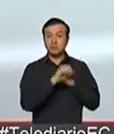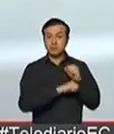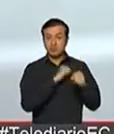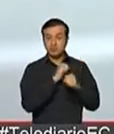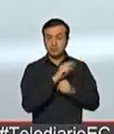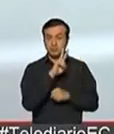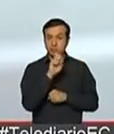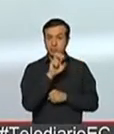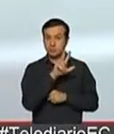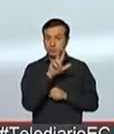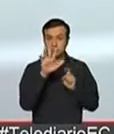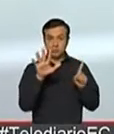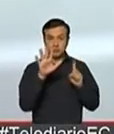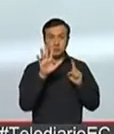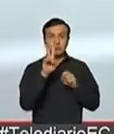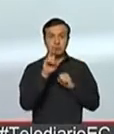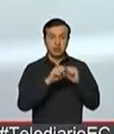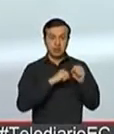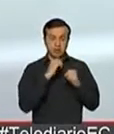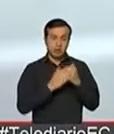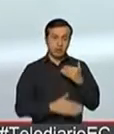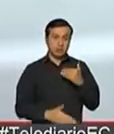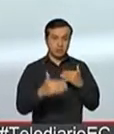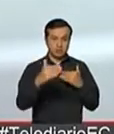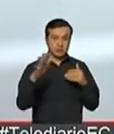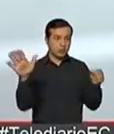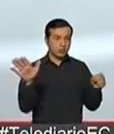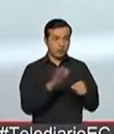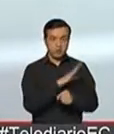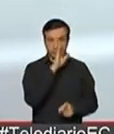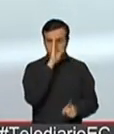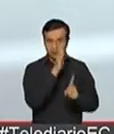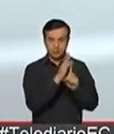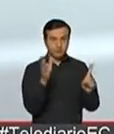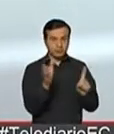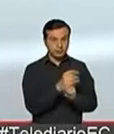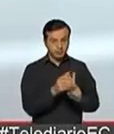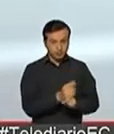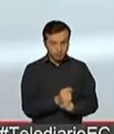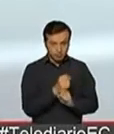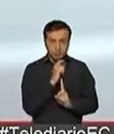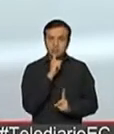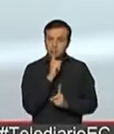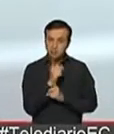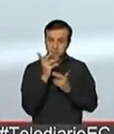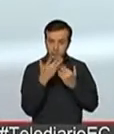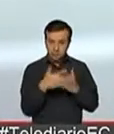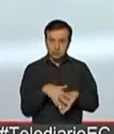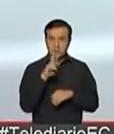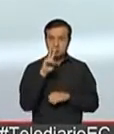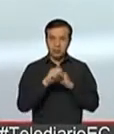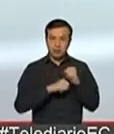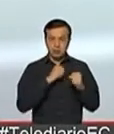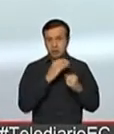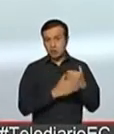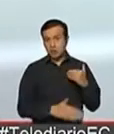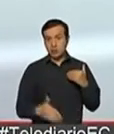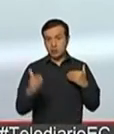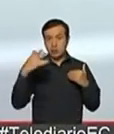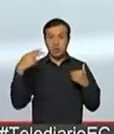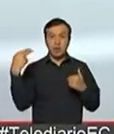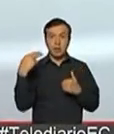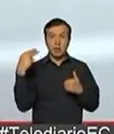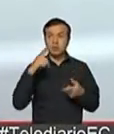2026, busca que en 20 años tenga y cumpla con esos objetivos. Es importante mencionar que después de 20 años el